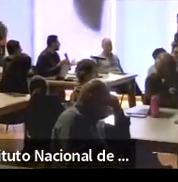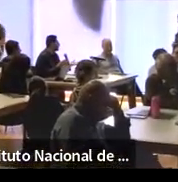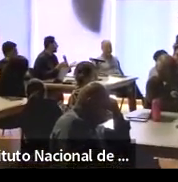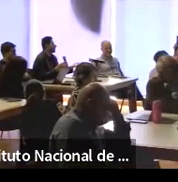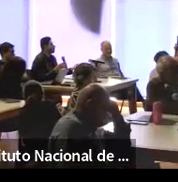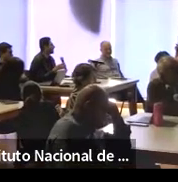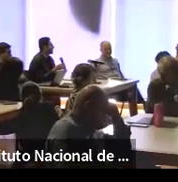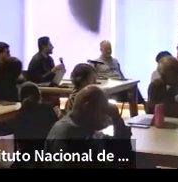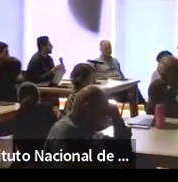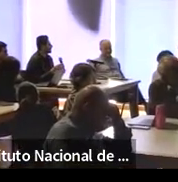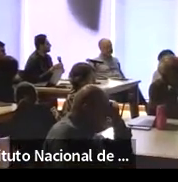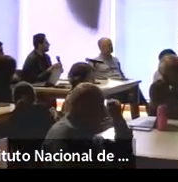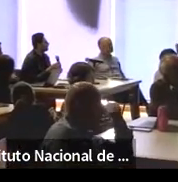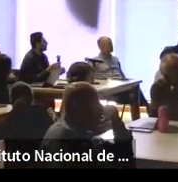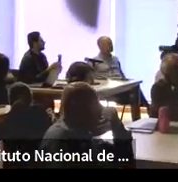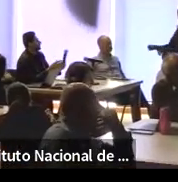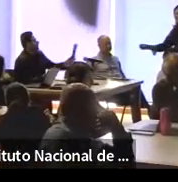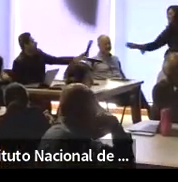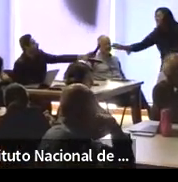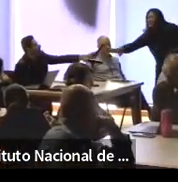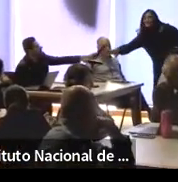y andar en bicicleta